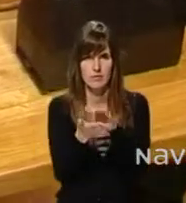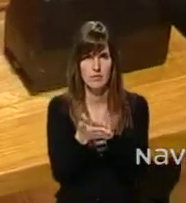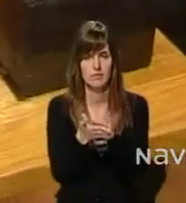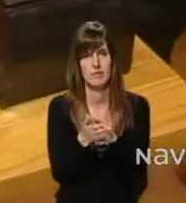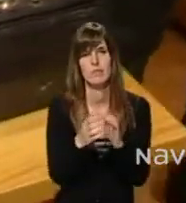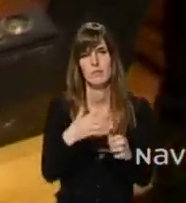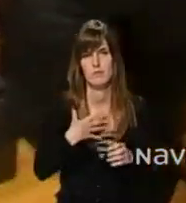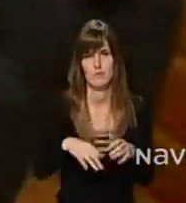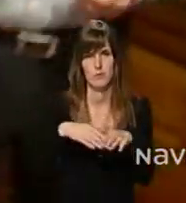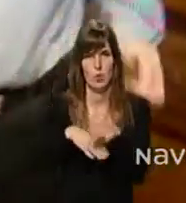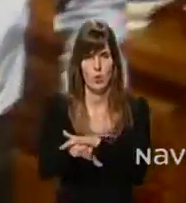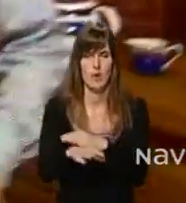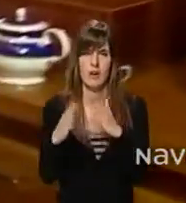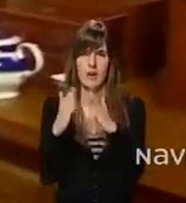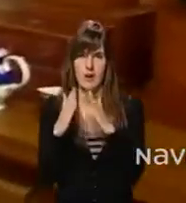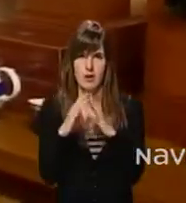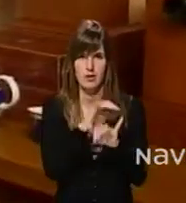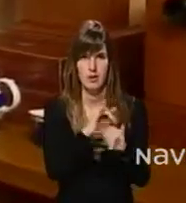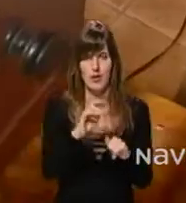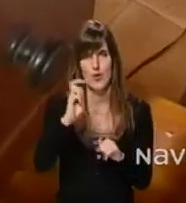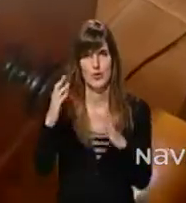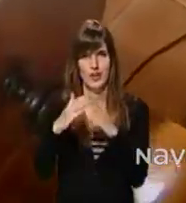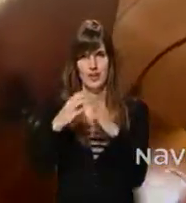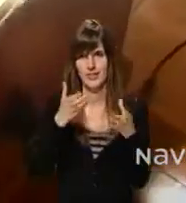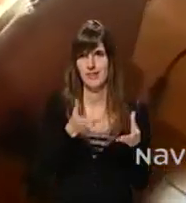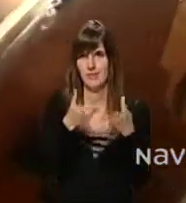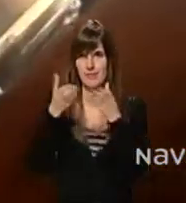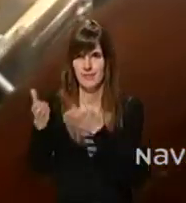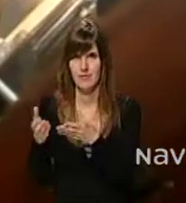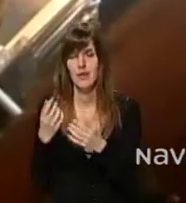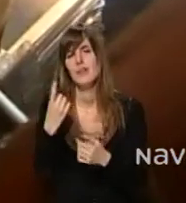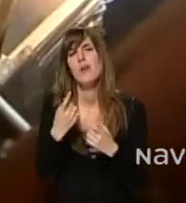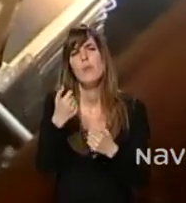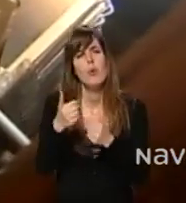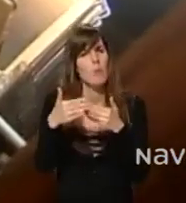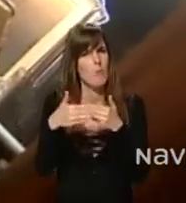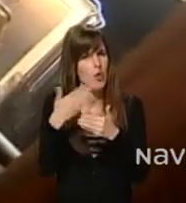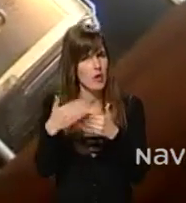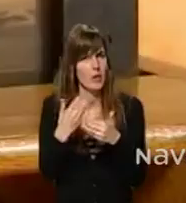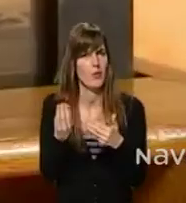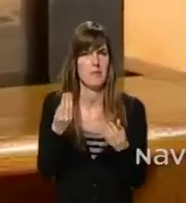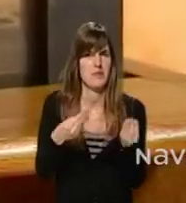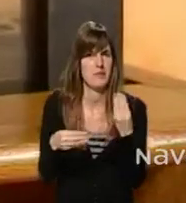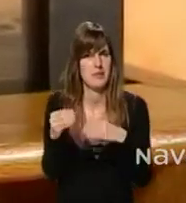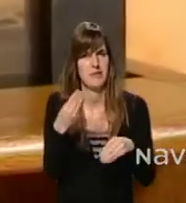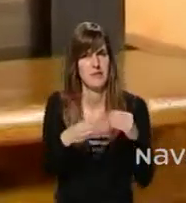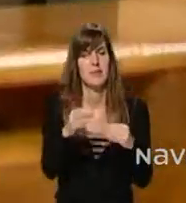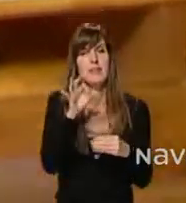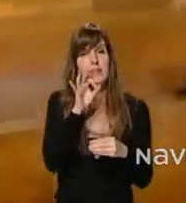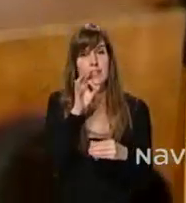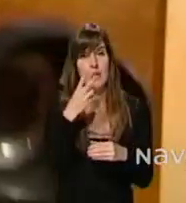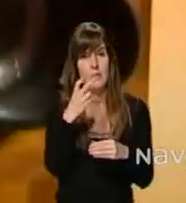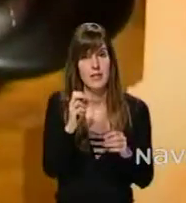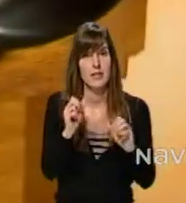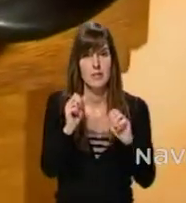pues los llevaba de una casa a otra para enseñar sus fotos, ya sofisticando las cosas, y a partir de principios de siglo tenemos